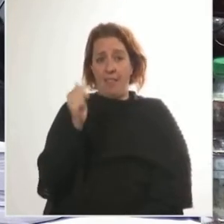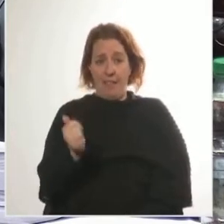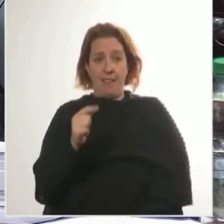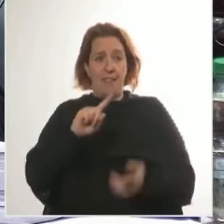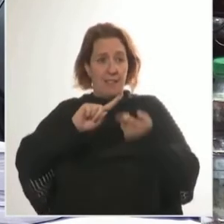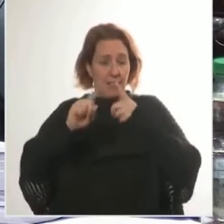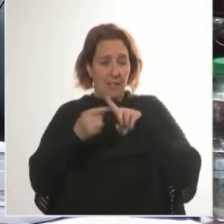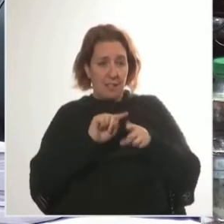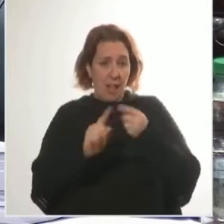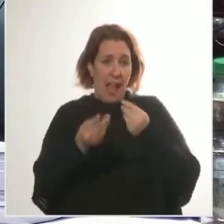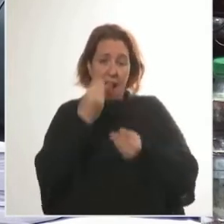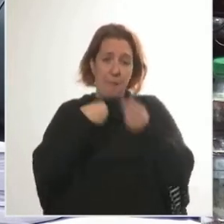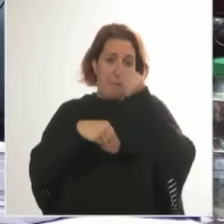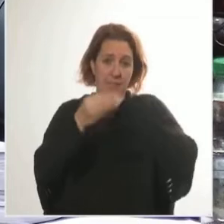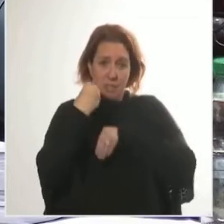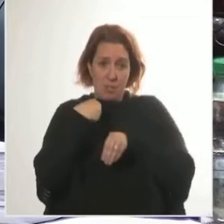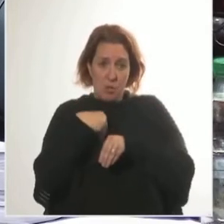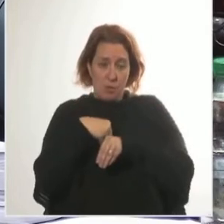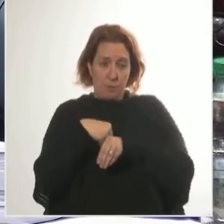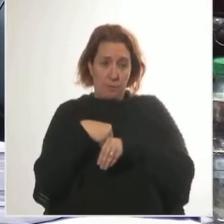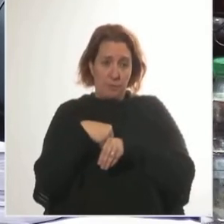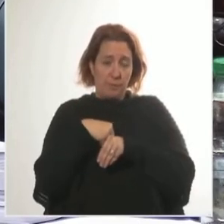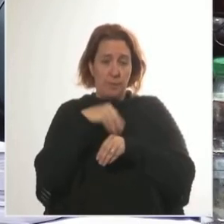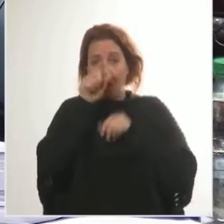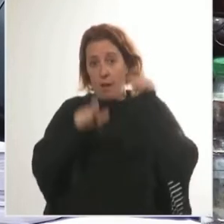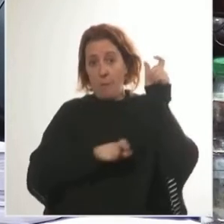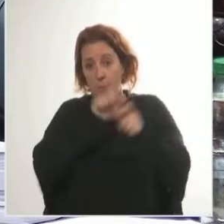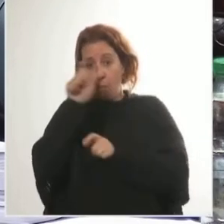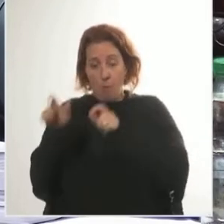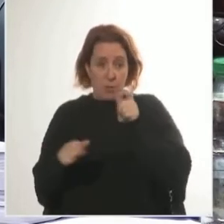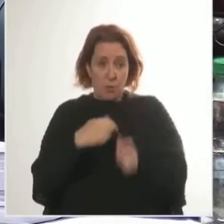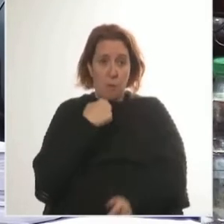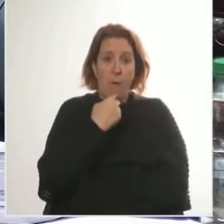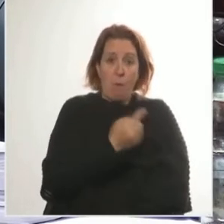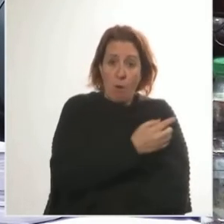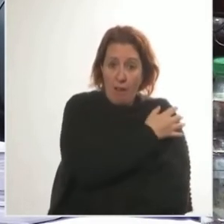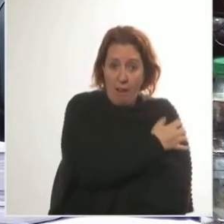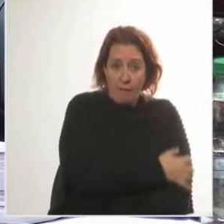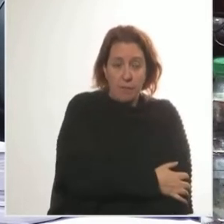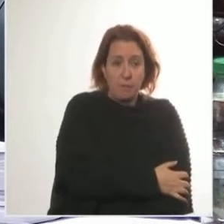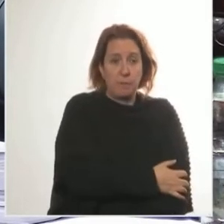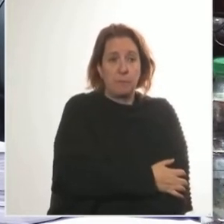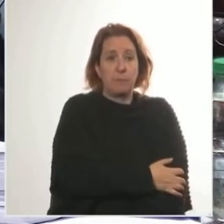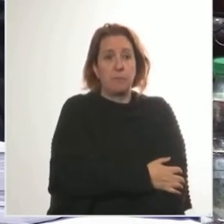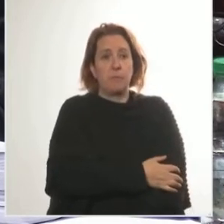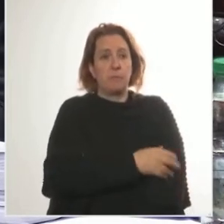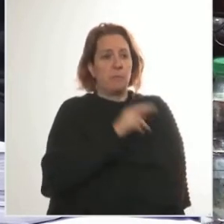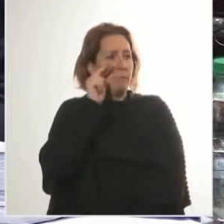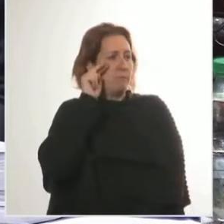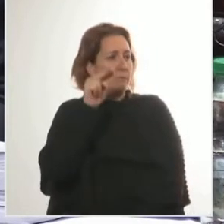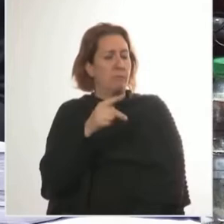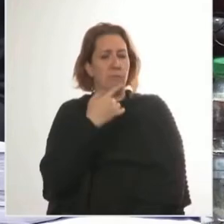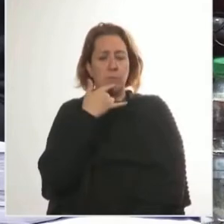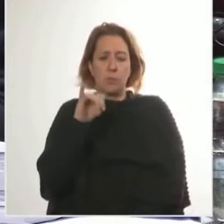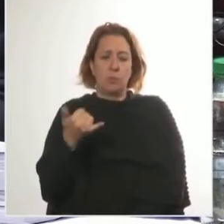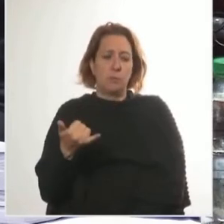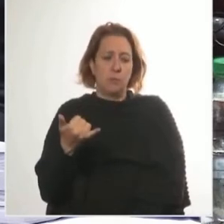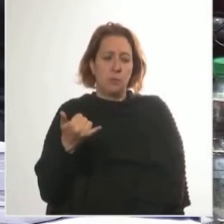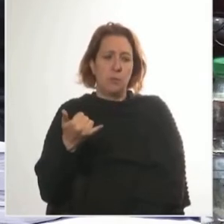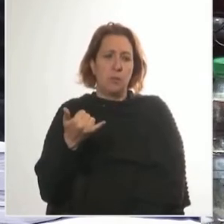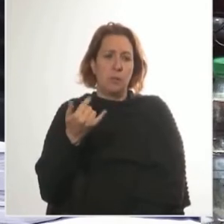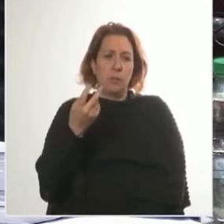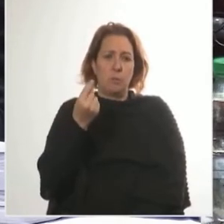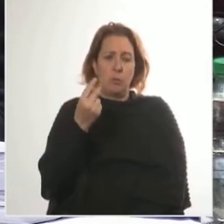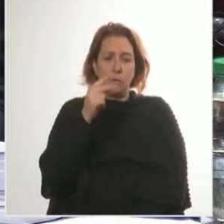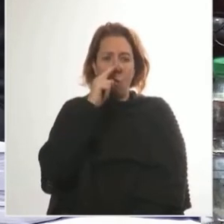la alimentación a la población más vulnerable, ¿sí?, ve, por ejemplo, que los montos